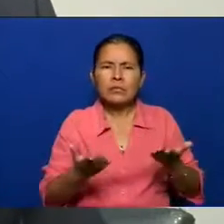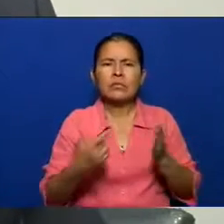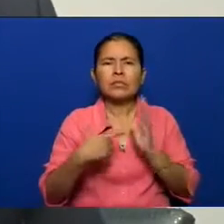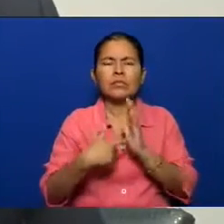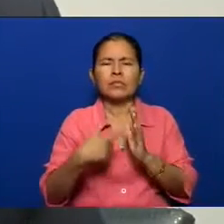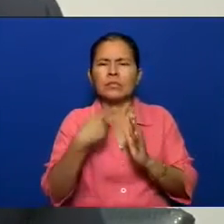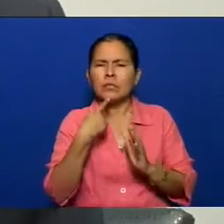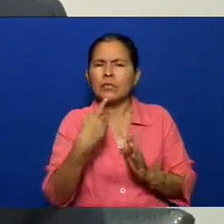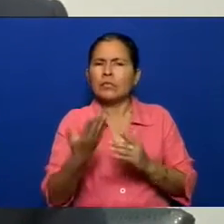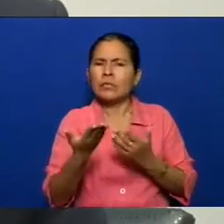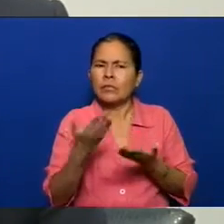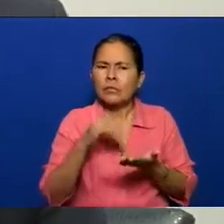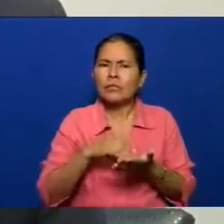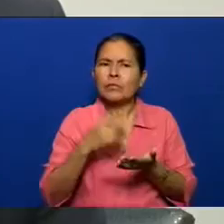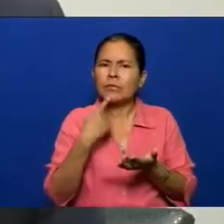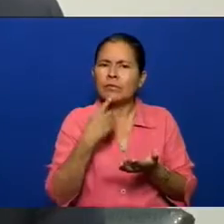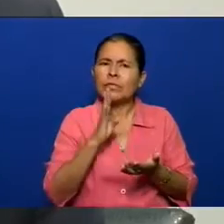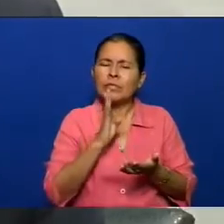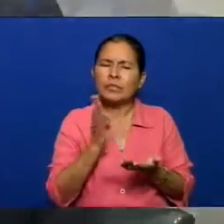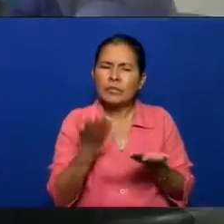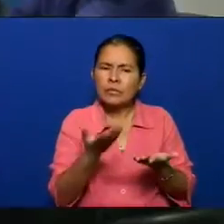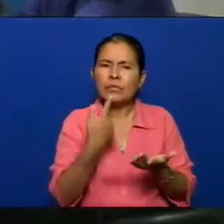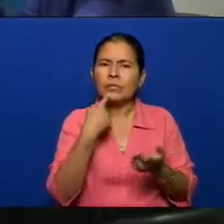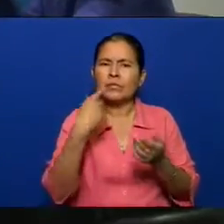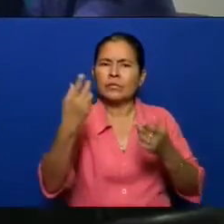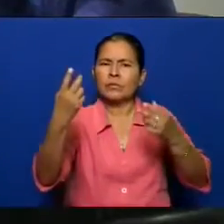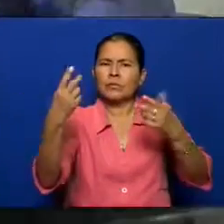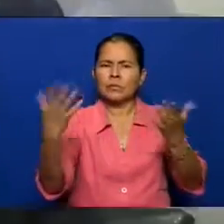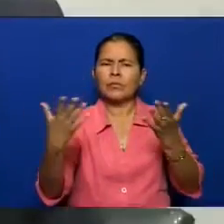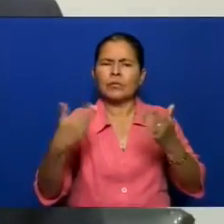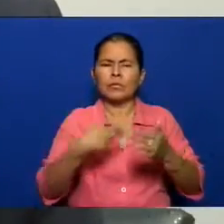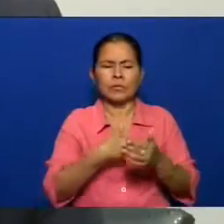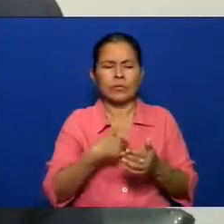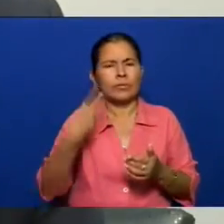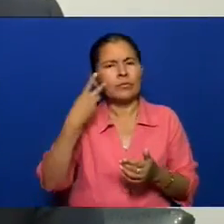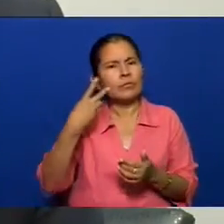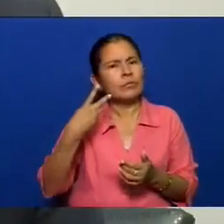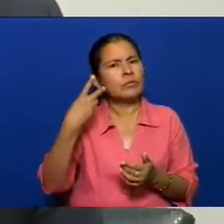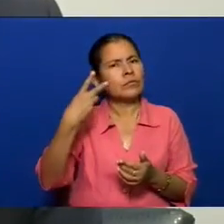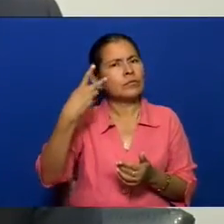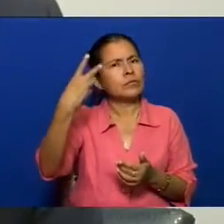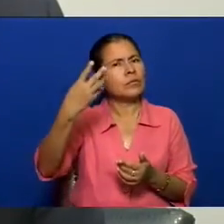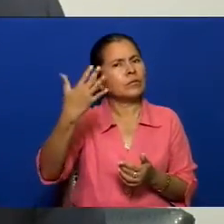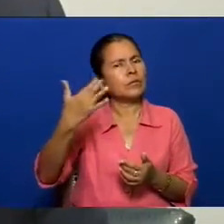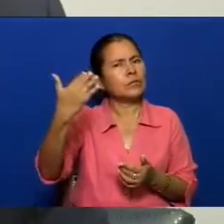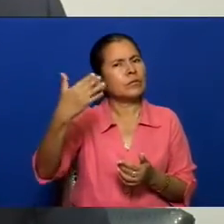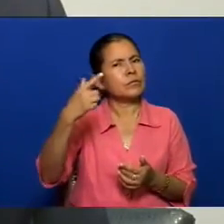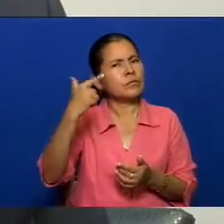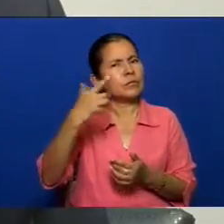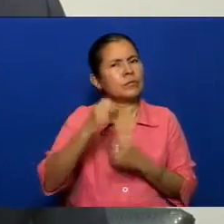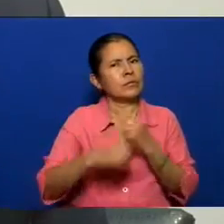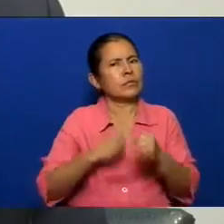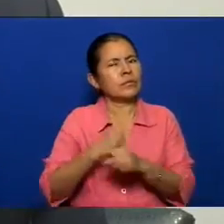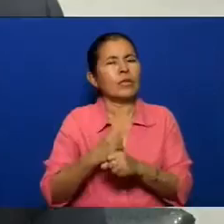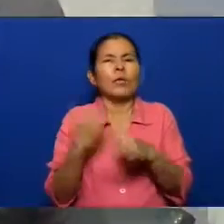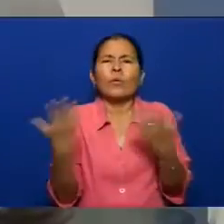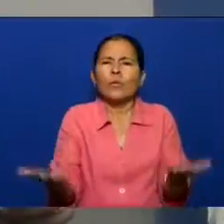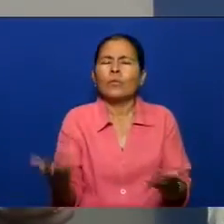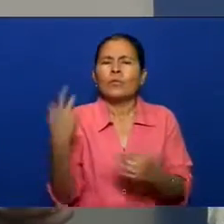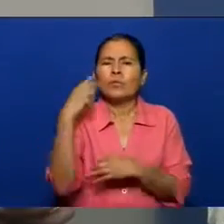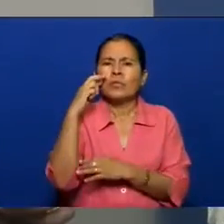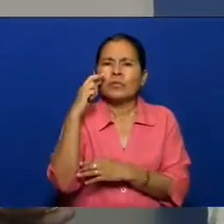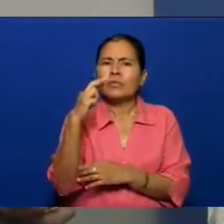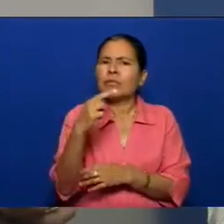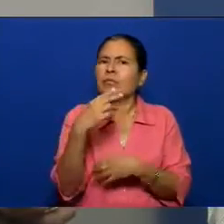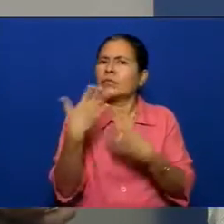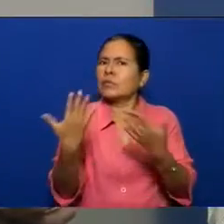las palabras de nuestro director ejecutivo, que dice, ¿cómo vemos nosotros en los próximos 70 años? Si no existe UNICEF